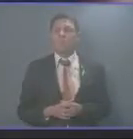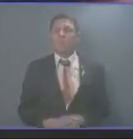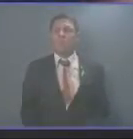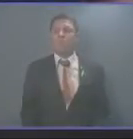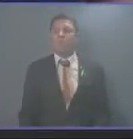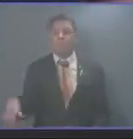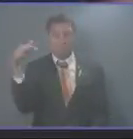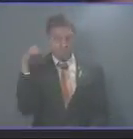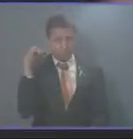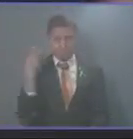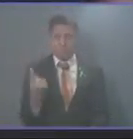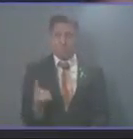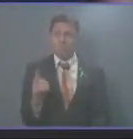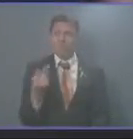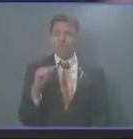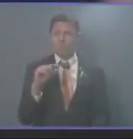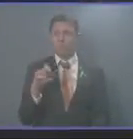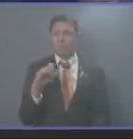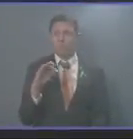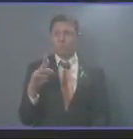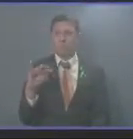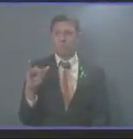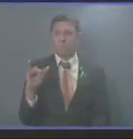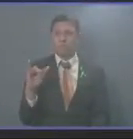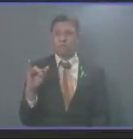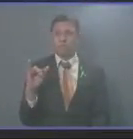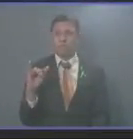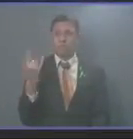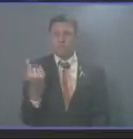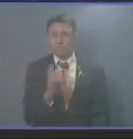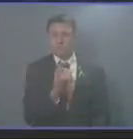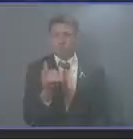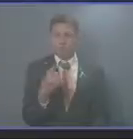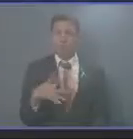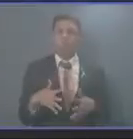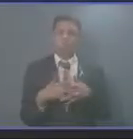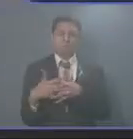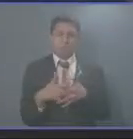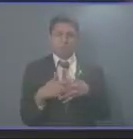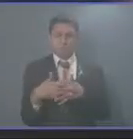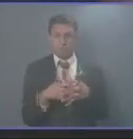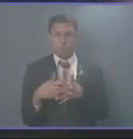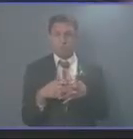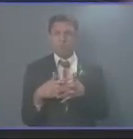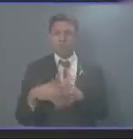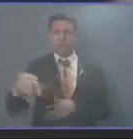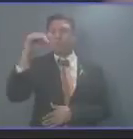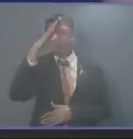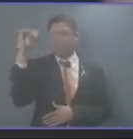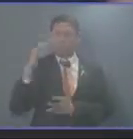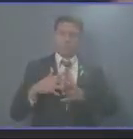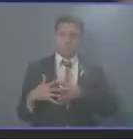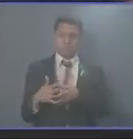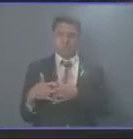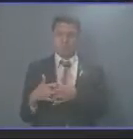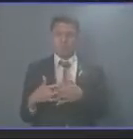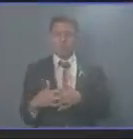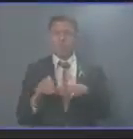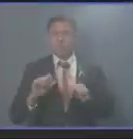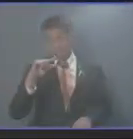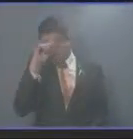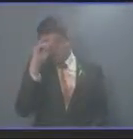señor Jeffrey Eric Cardwell, ciudadano de los Estados Unidos de América desde el año 2000,